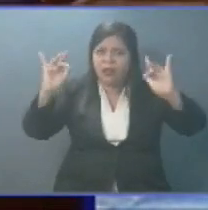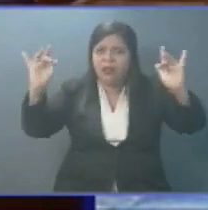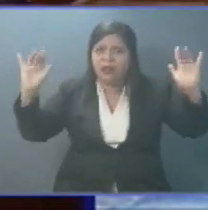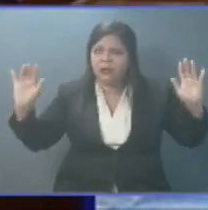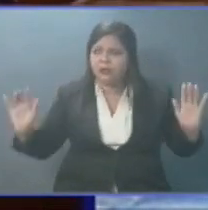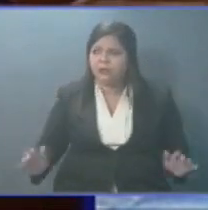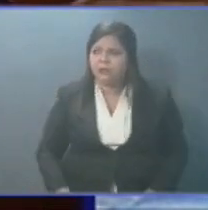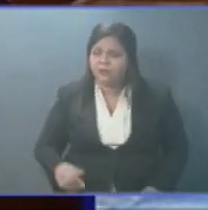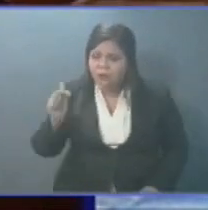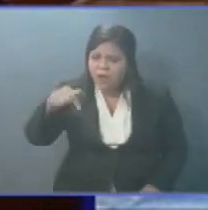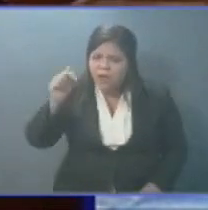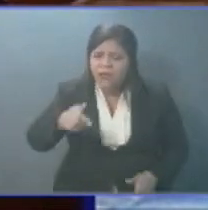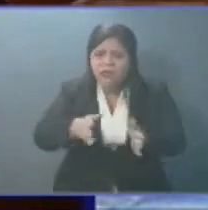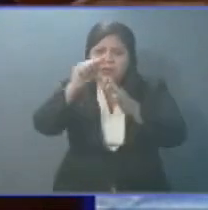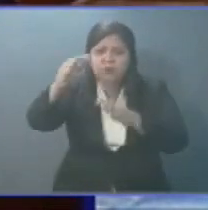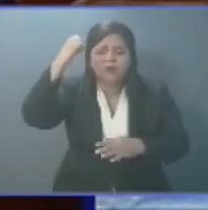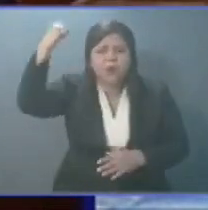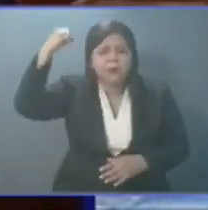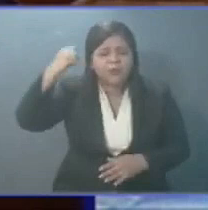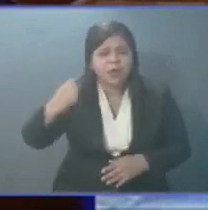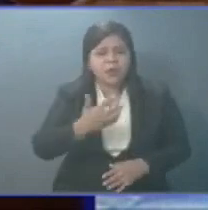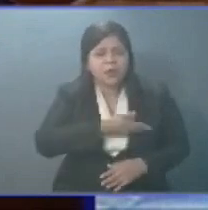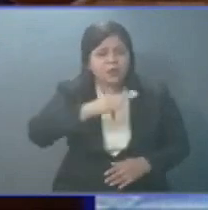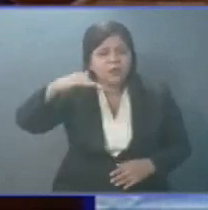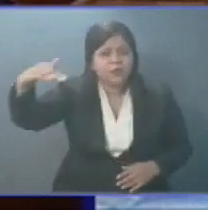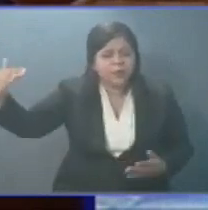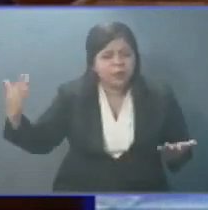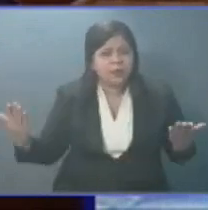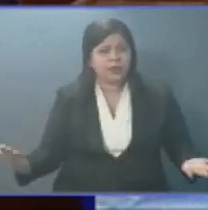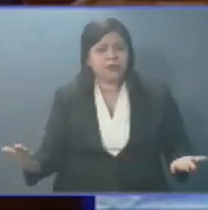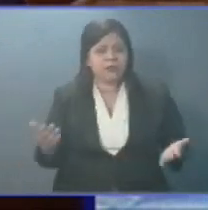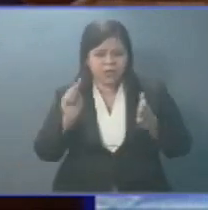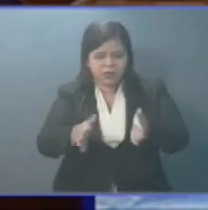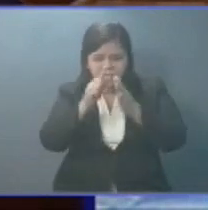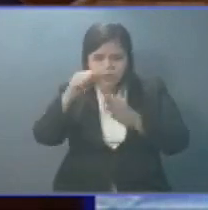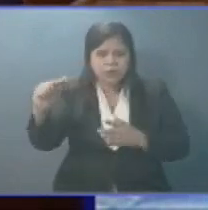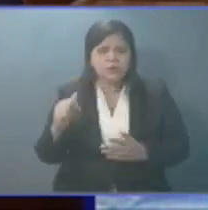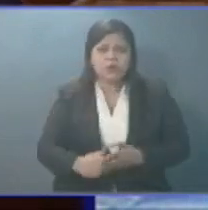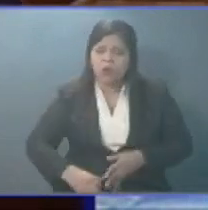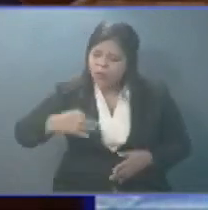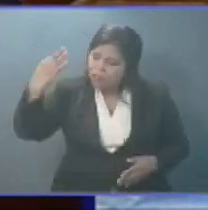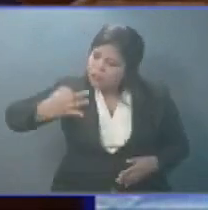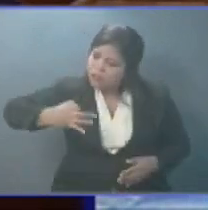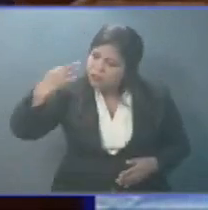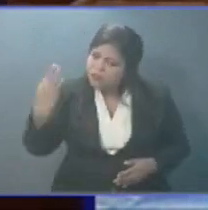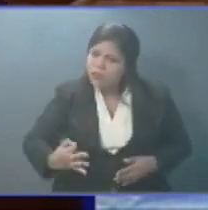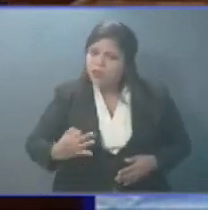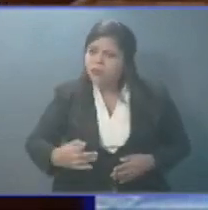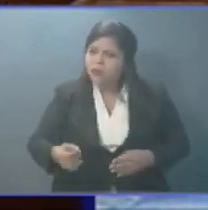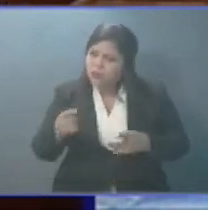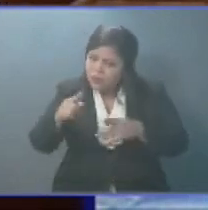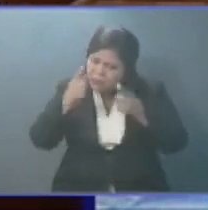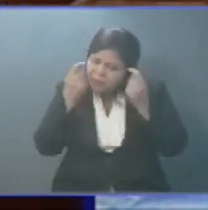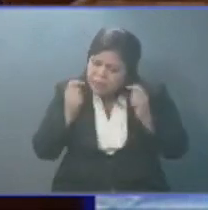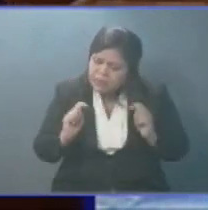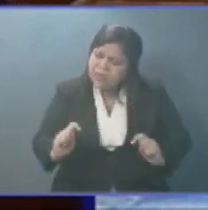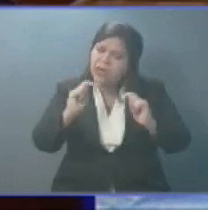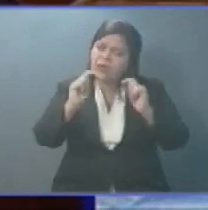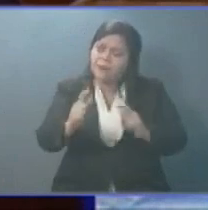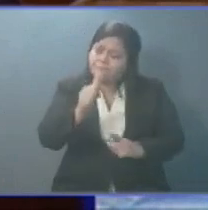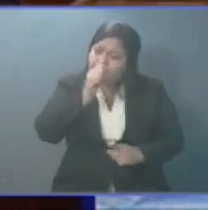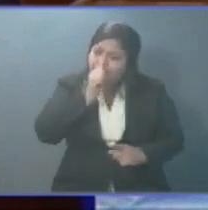este es un orden importante del estado y debe hacer el gran esfuerzo